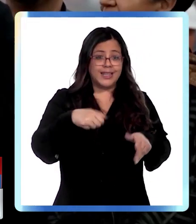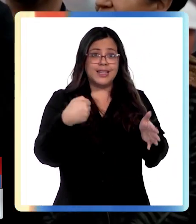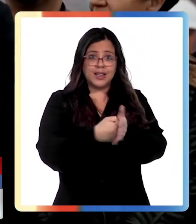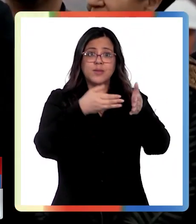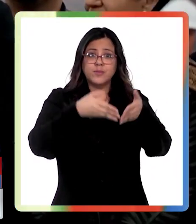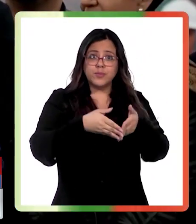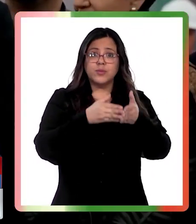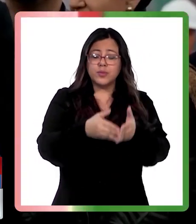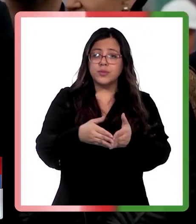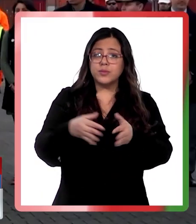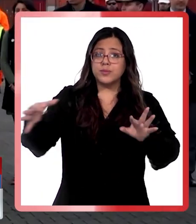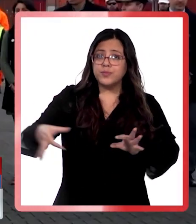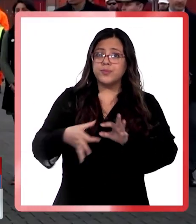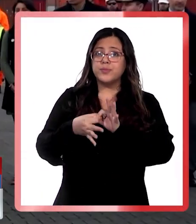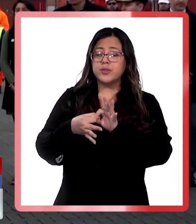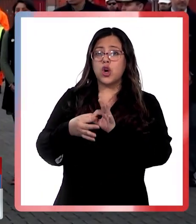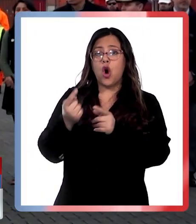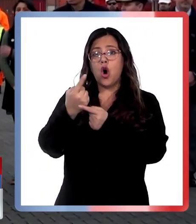2.6. Este terminal